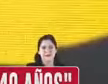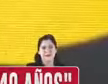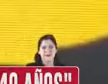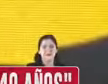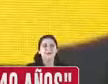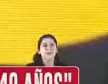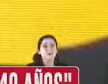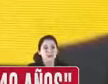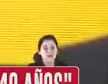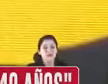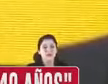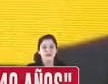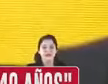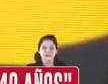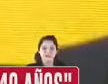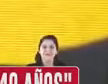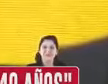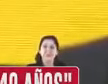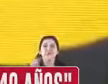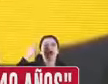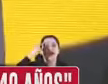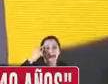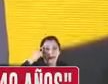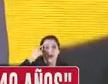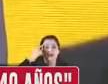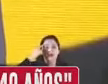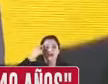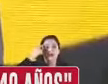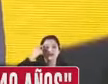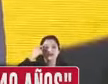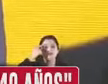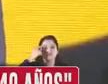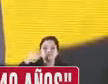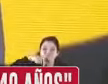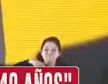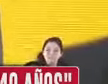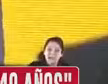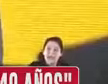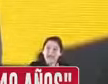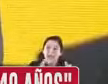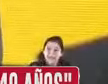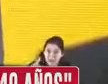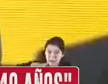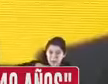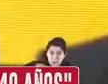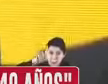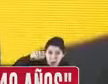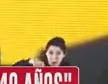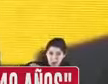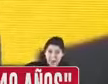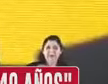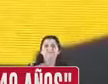entonces creo que en esta etapa que se avecina y en la que hay que discutir